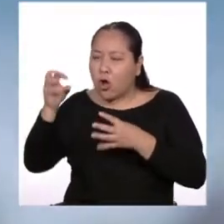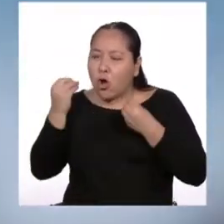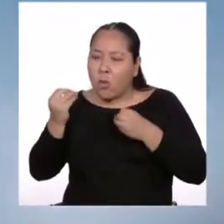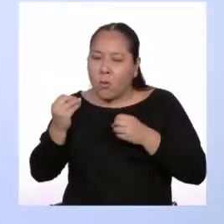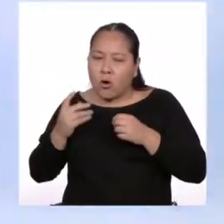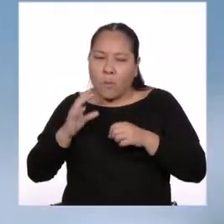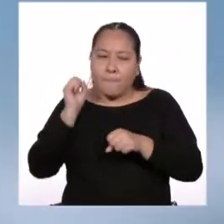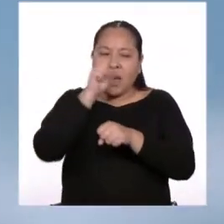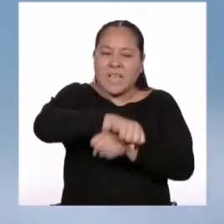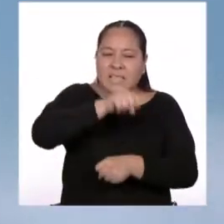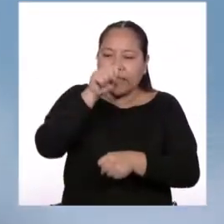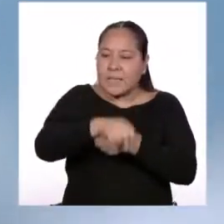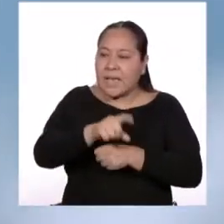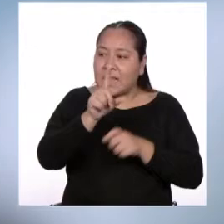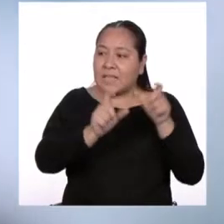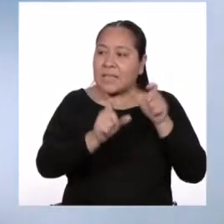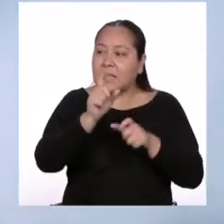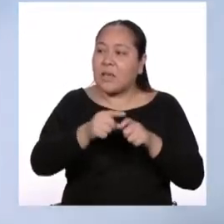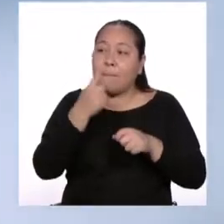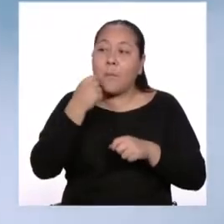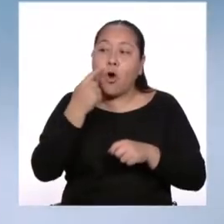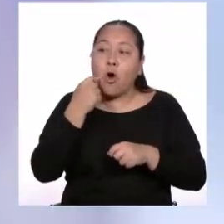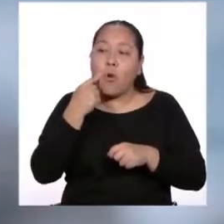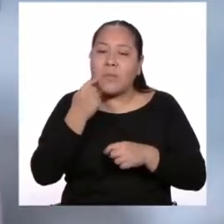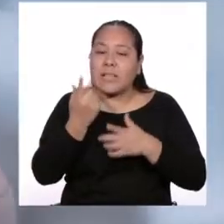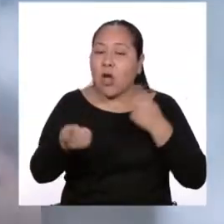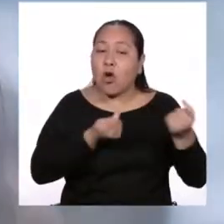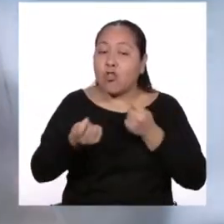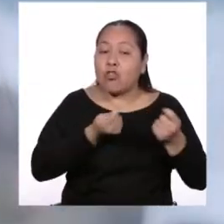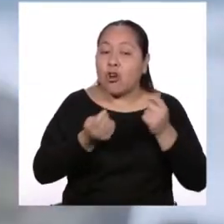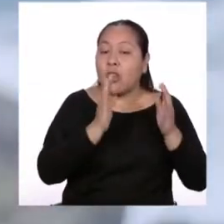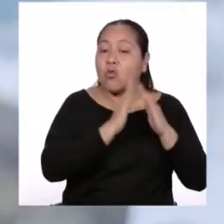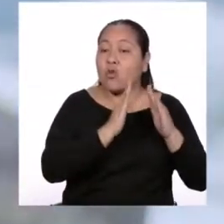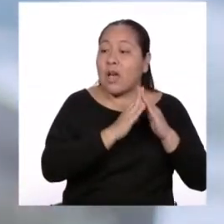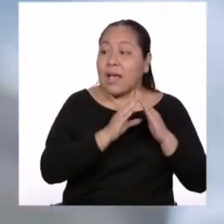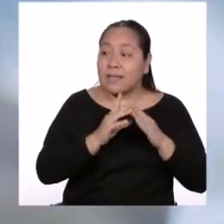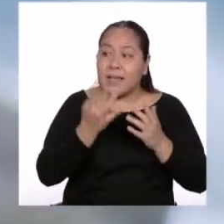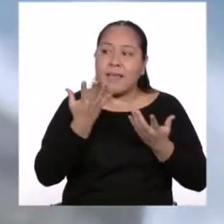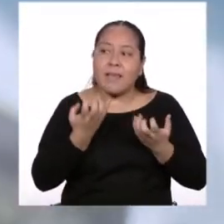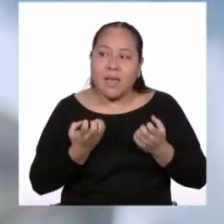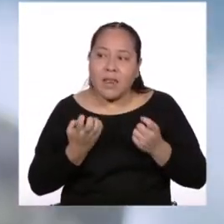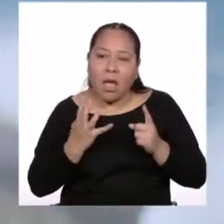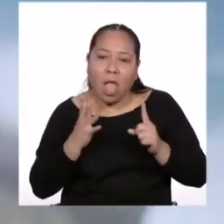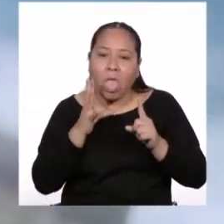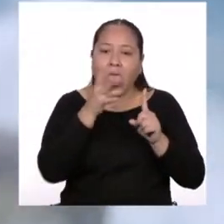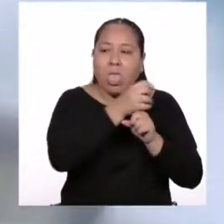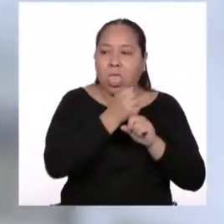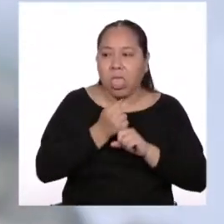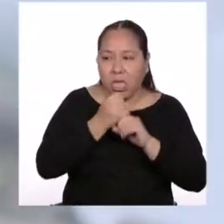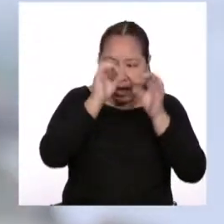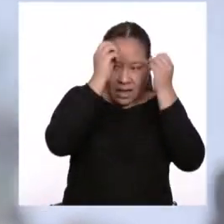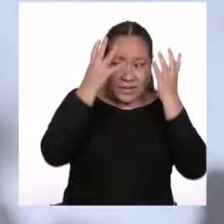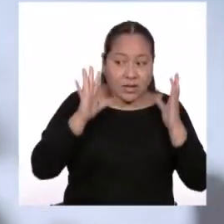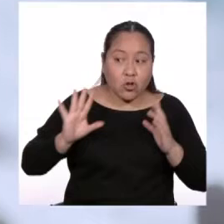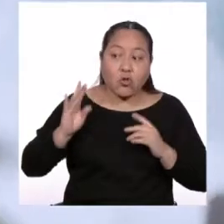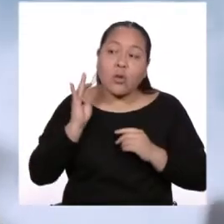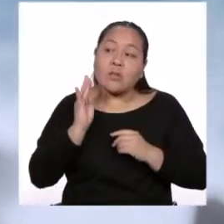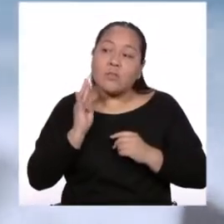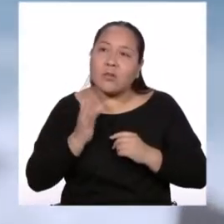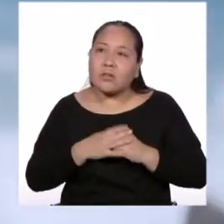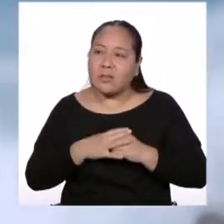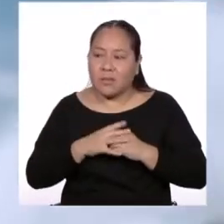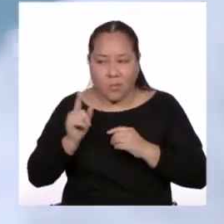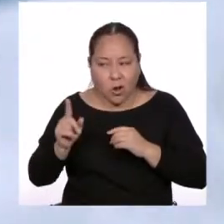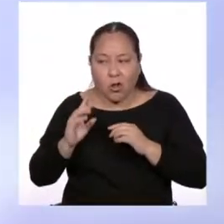desvergonzados pretendientes que manejan hace 3 años tu casa y pretenden a tu esposa. Pero no te preocupes, porque